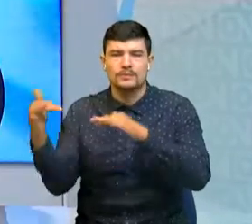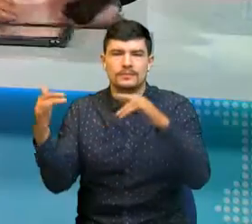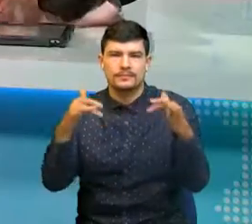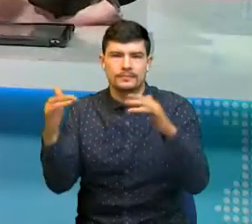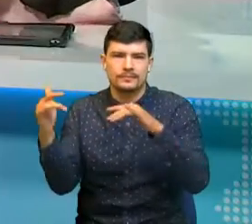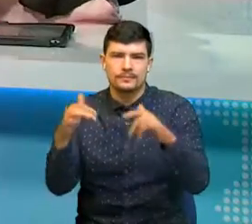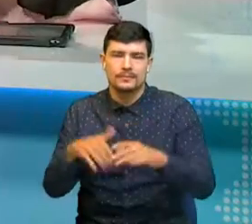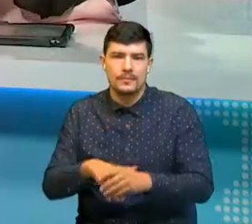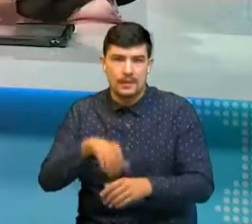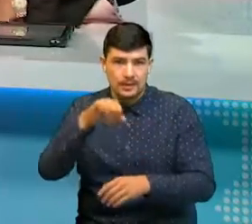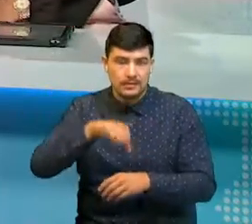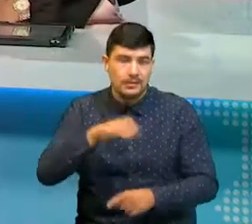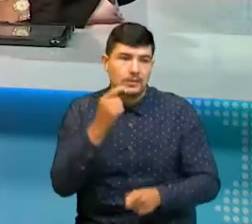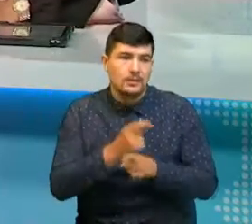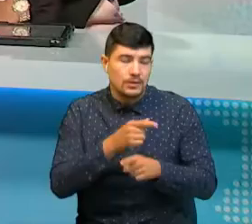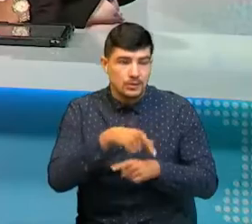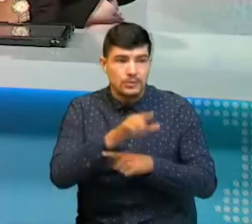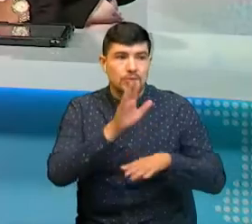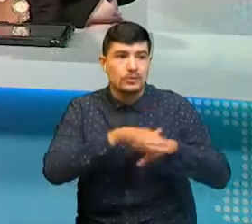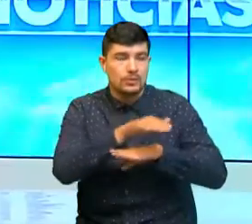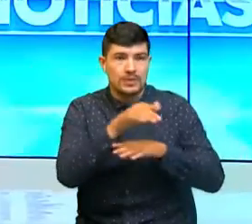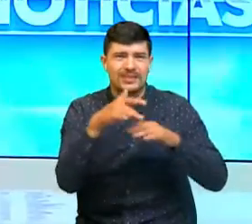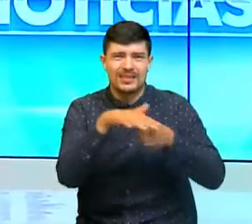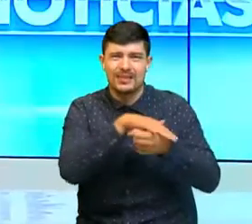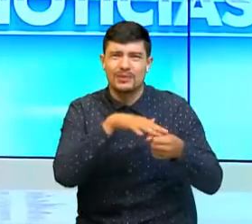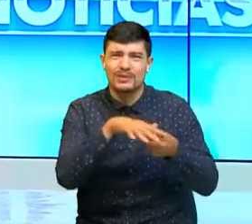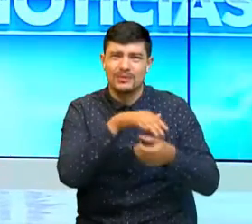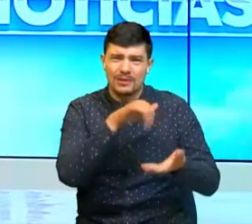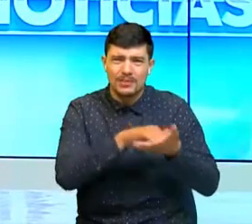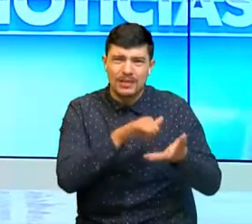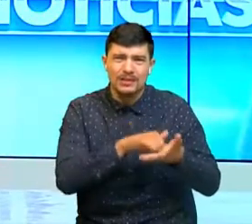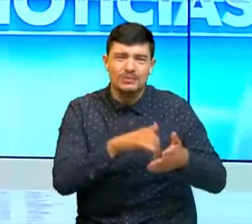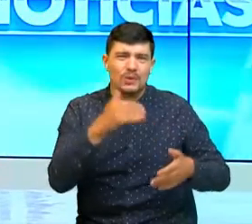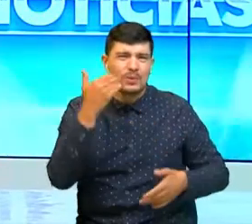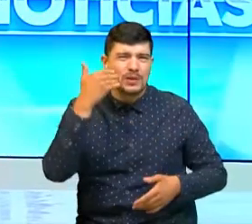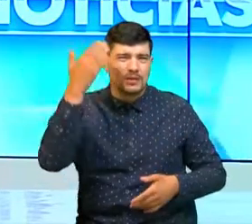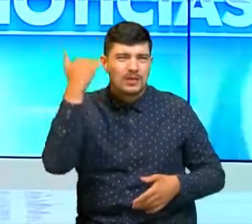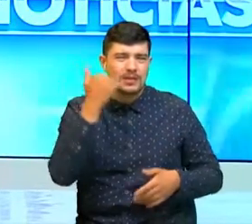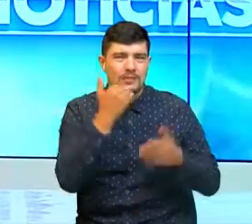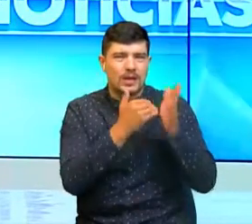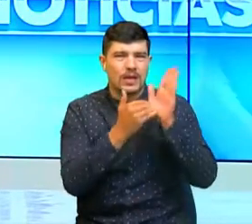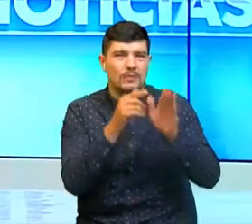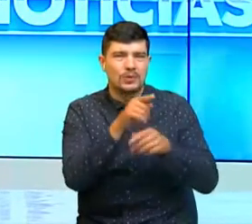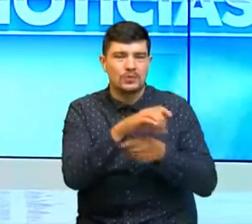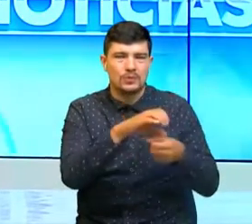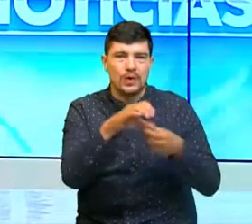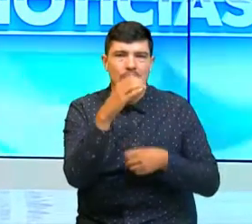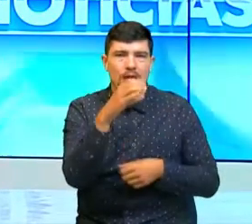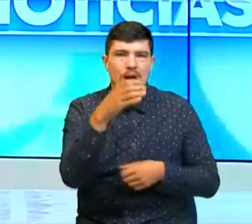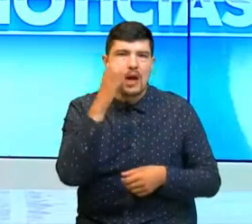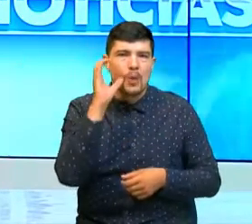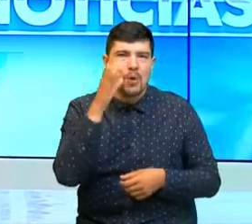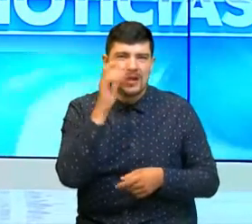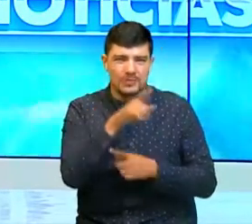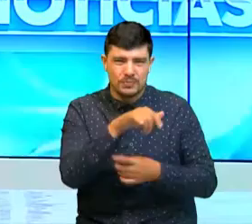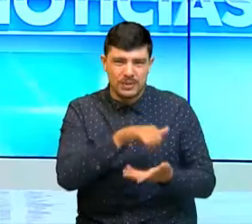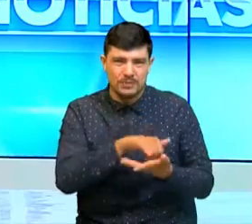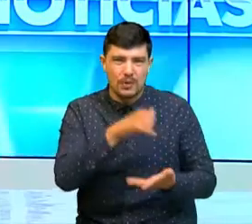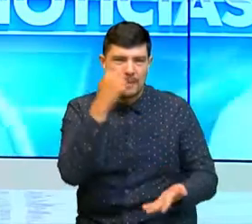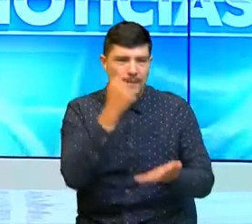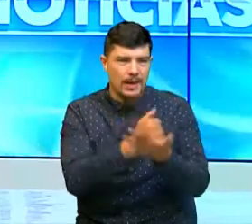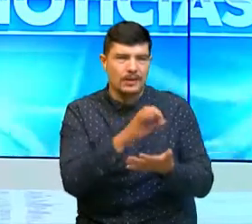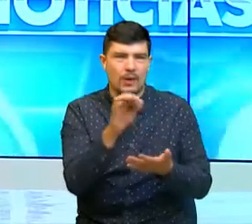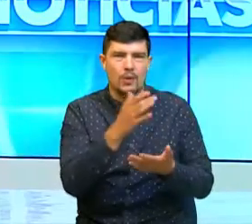armado. Pues esto podría generar una situación similar a la que se presenta, por ejemplo, en el Cauca, con los asesinatos y desplazamientos de